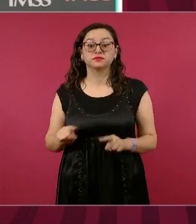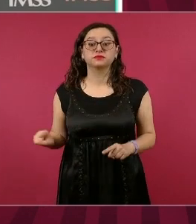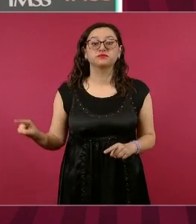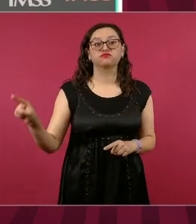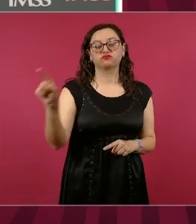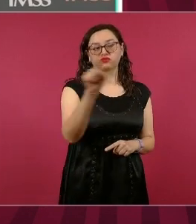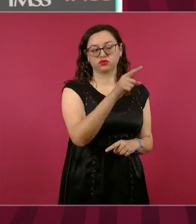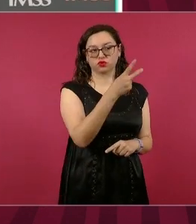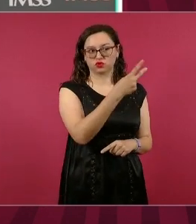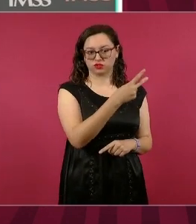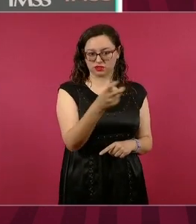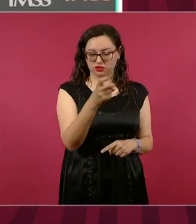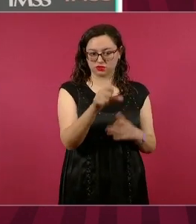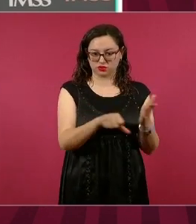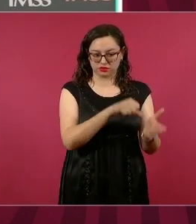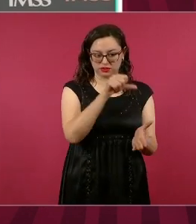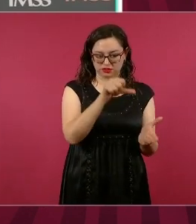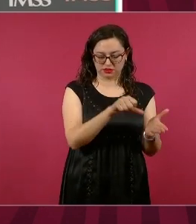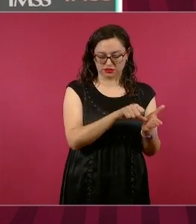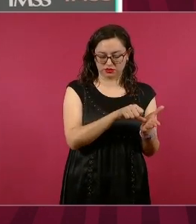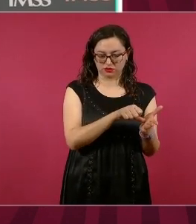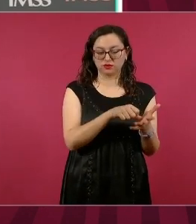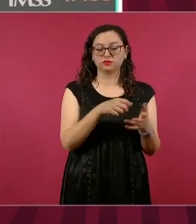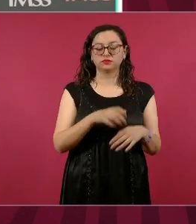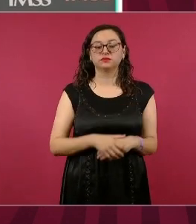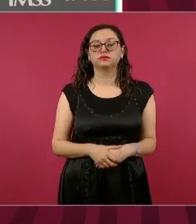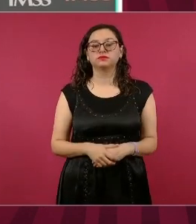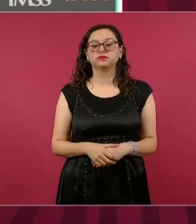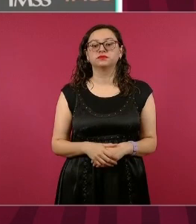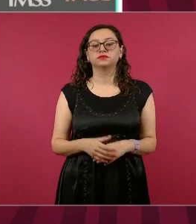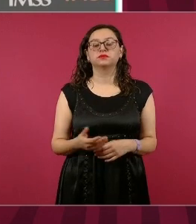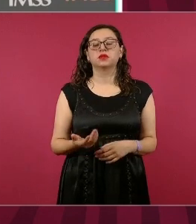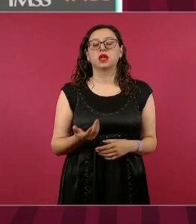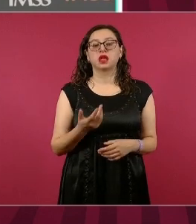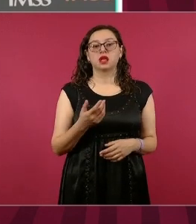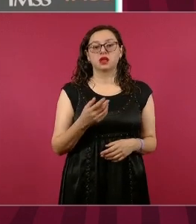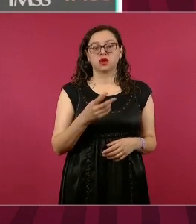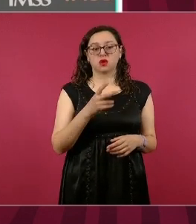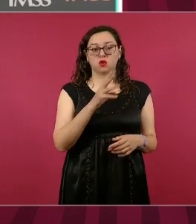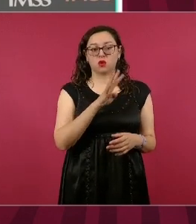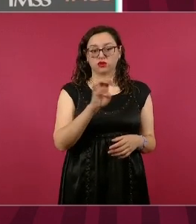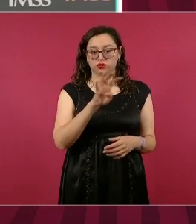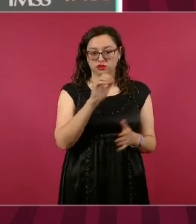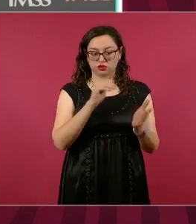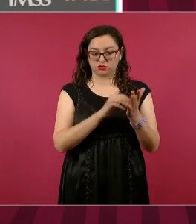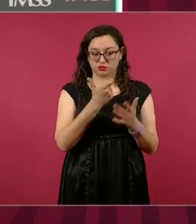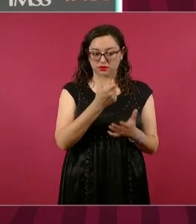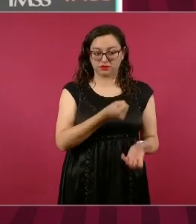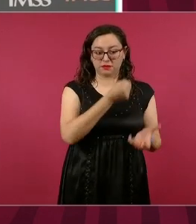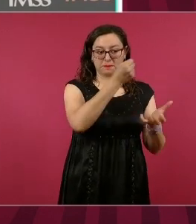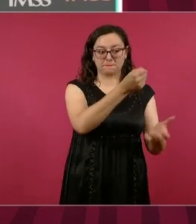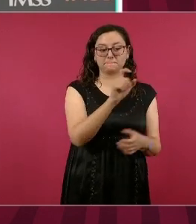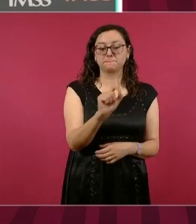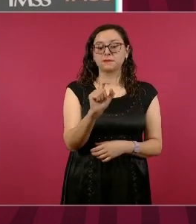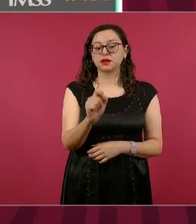recibirán 400,000 pesos cada uno, 24 de dos consultorios que